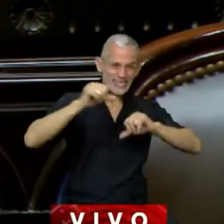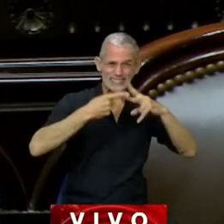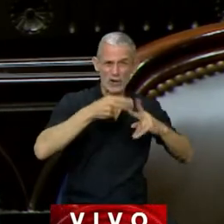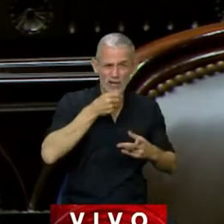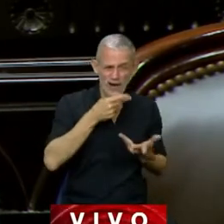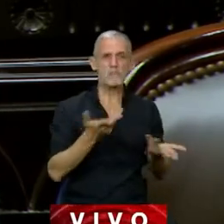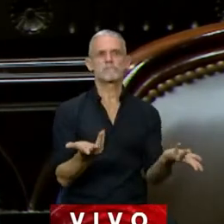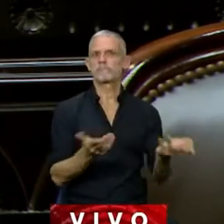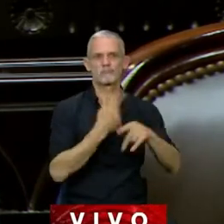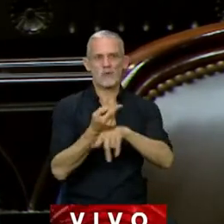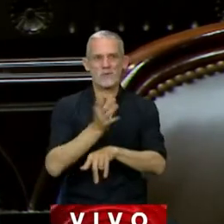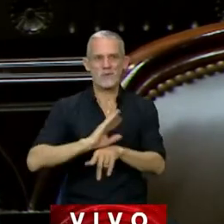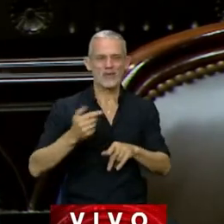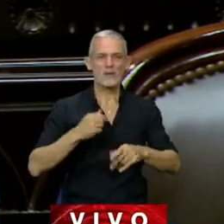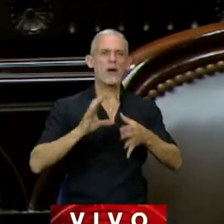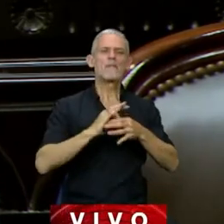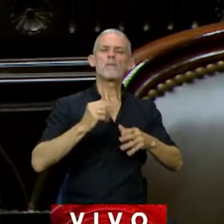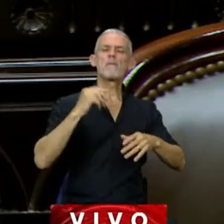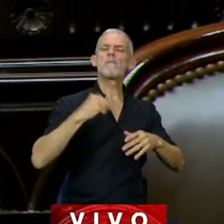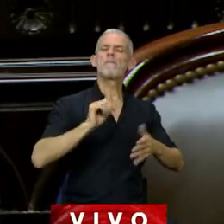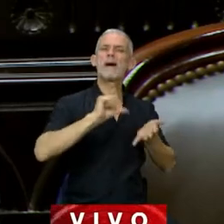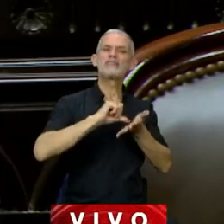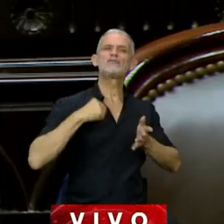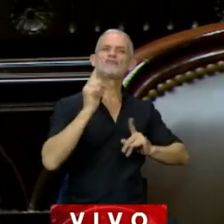sin tecnología no somos un país soberano.